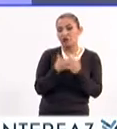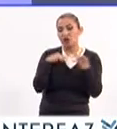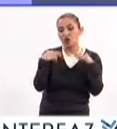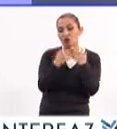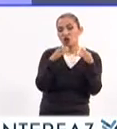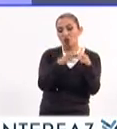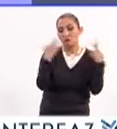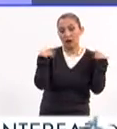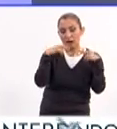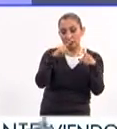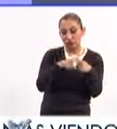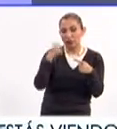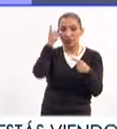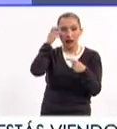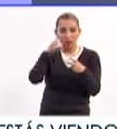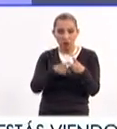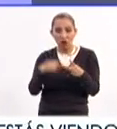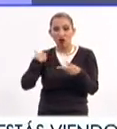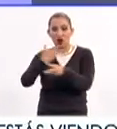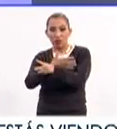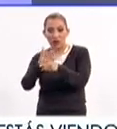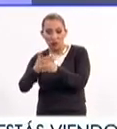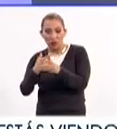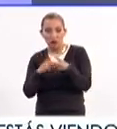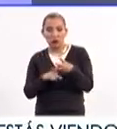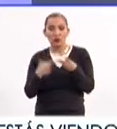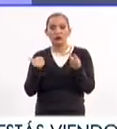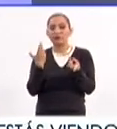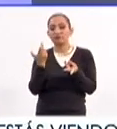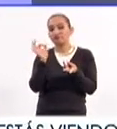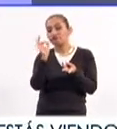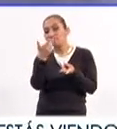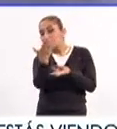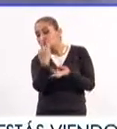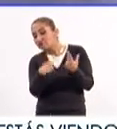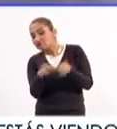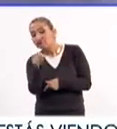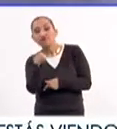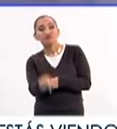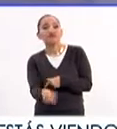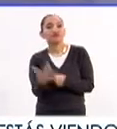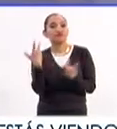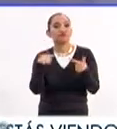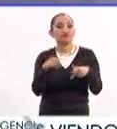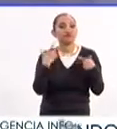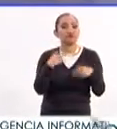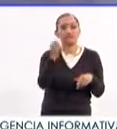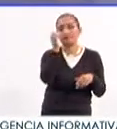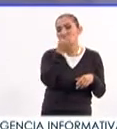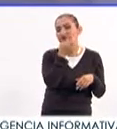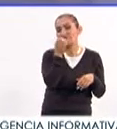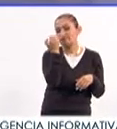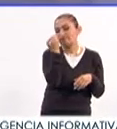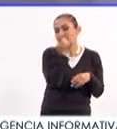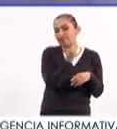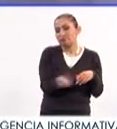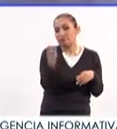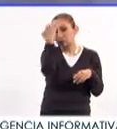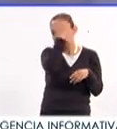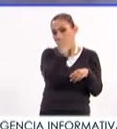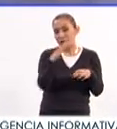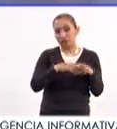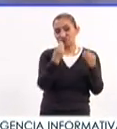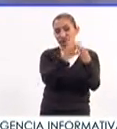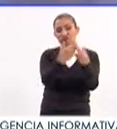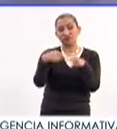con profesores, con directores, coordinadores. Estamos hablando también de personas expertas en la evaluación, porque hay muchas en el